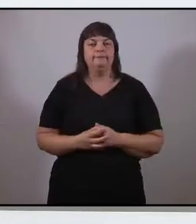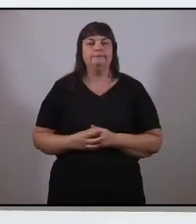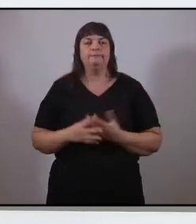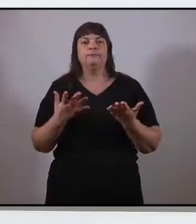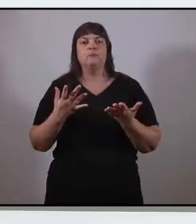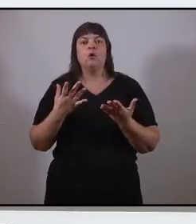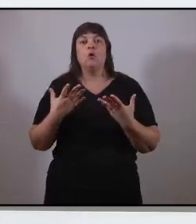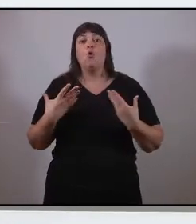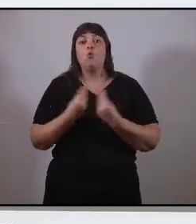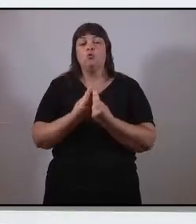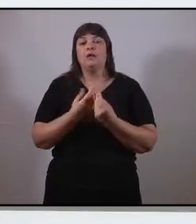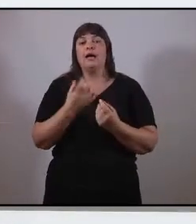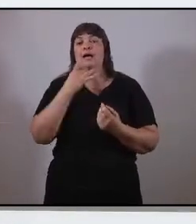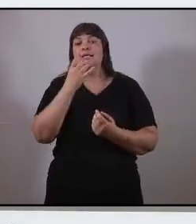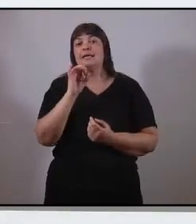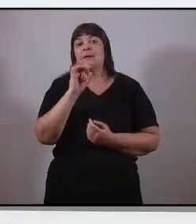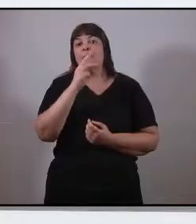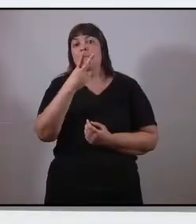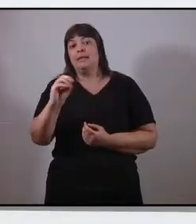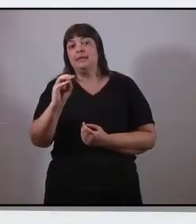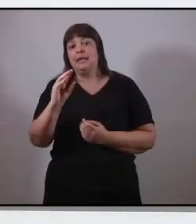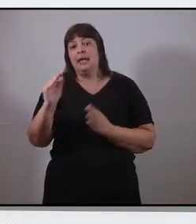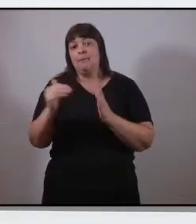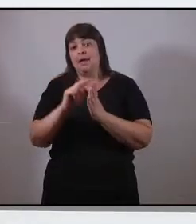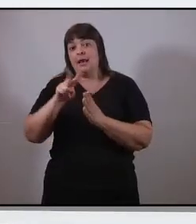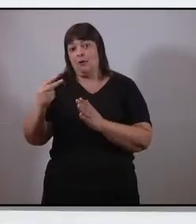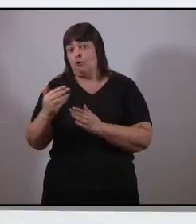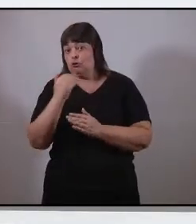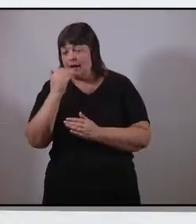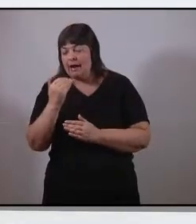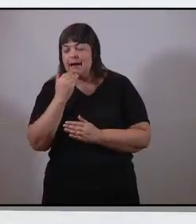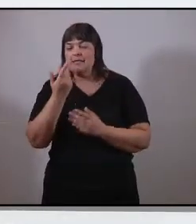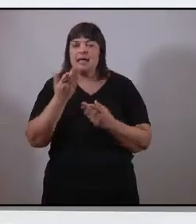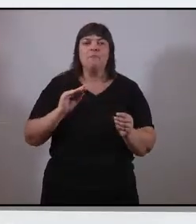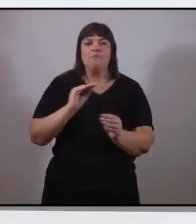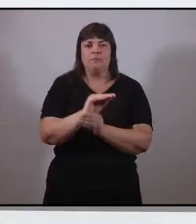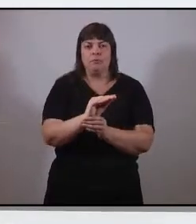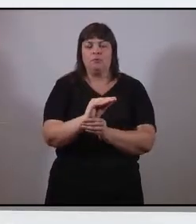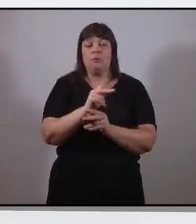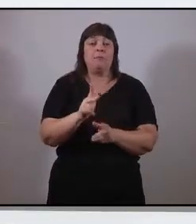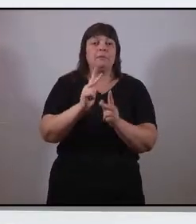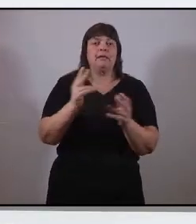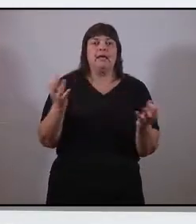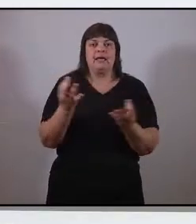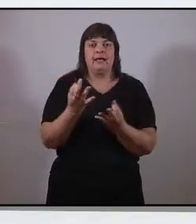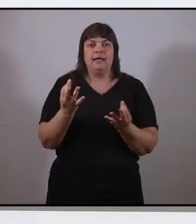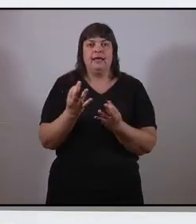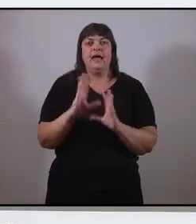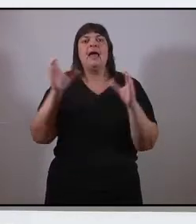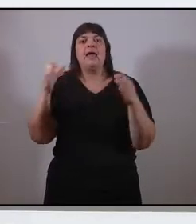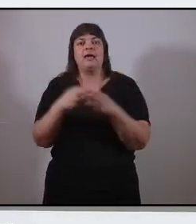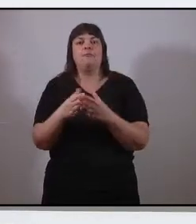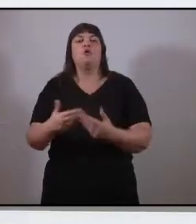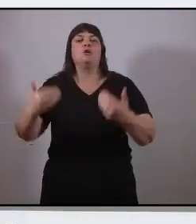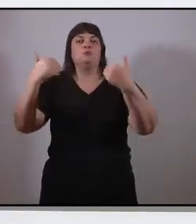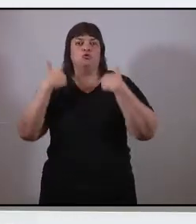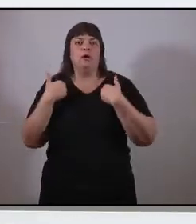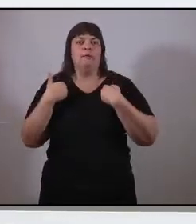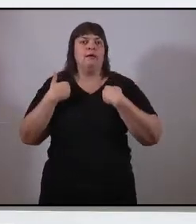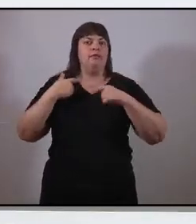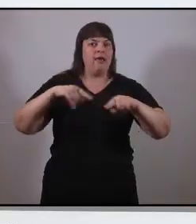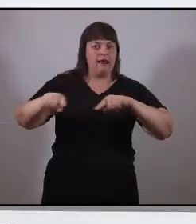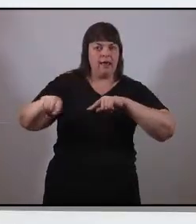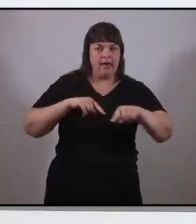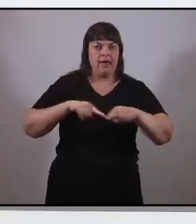casi 20.000 euros a esta iniciativa, una inversión que va a permitir contratar al equipo encargado de dirigir